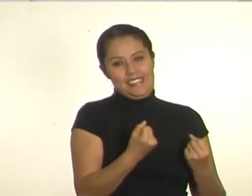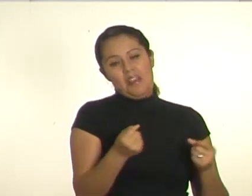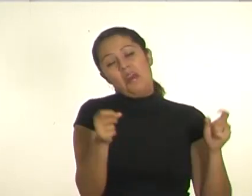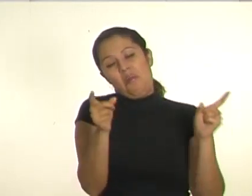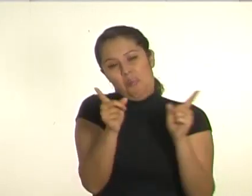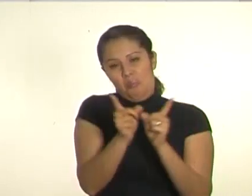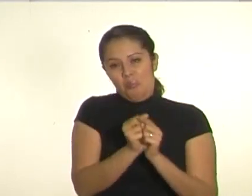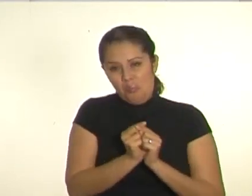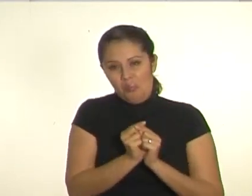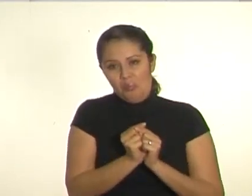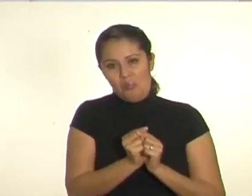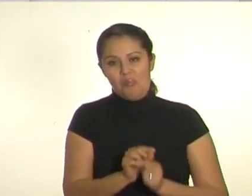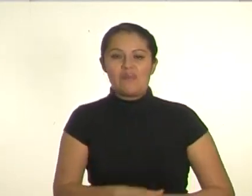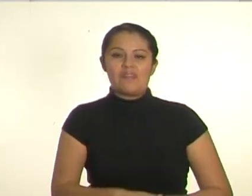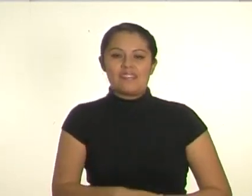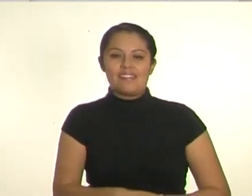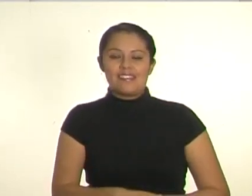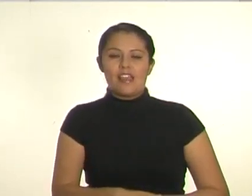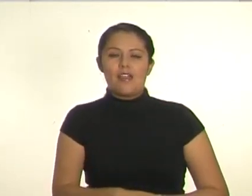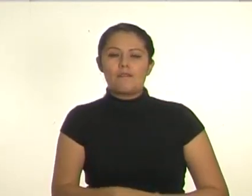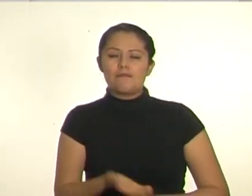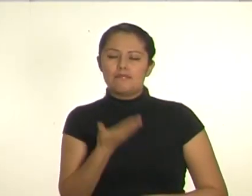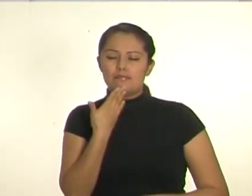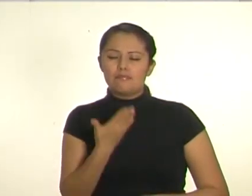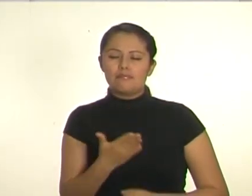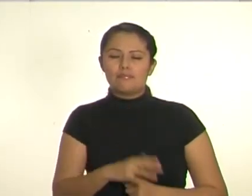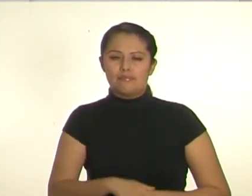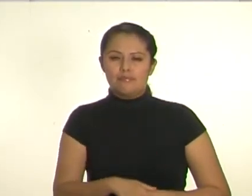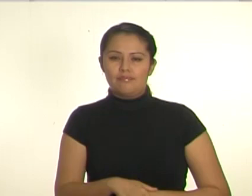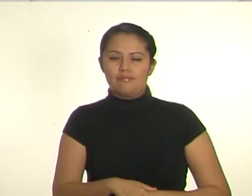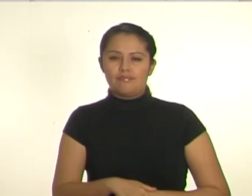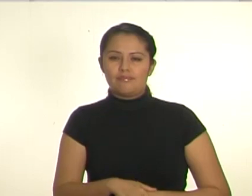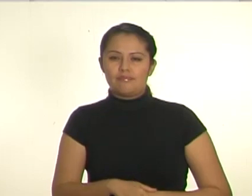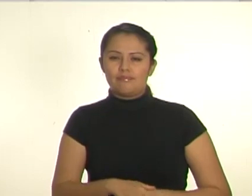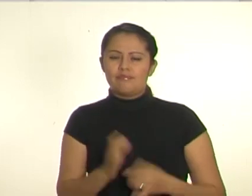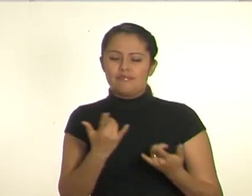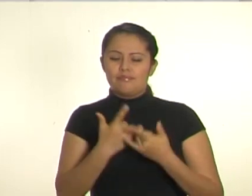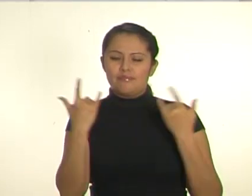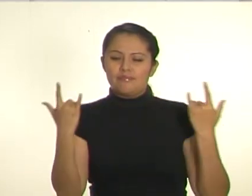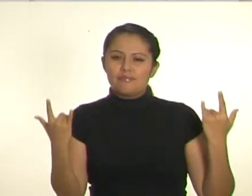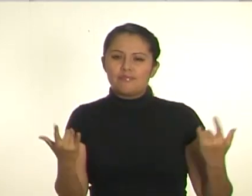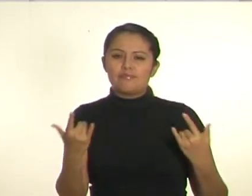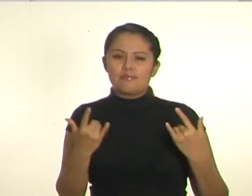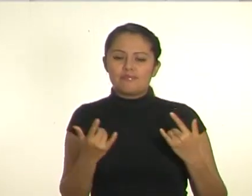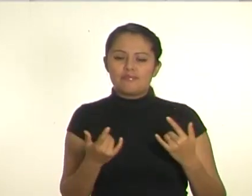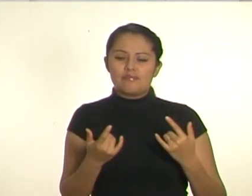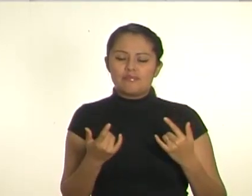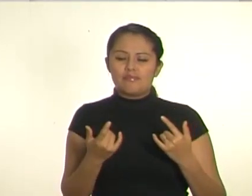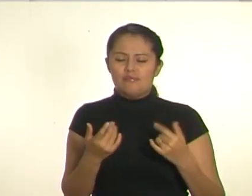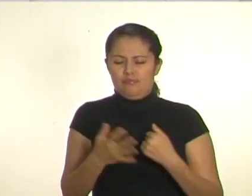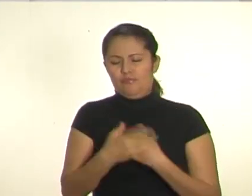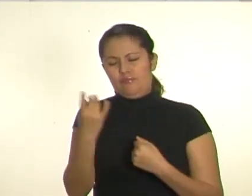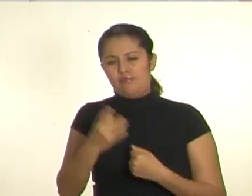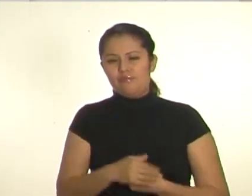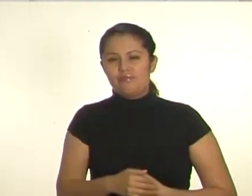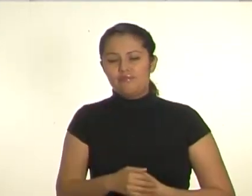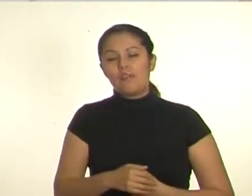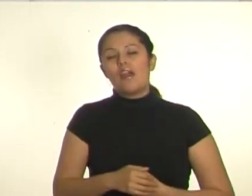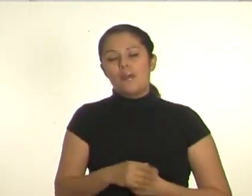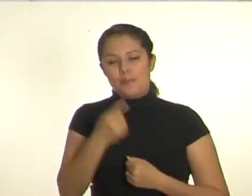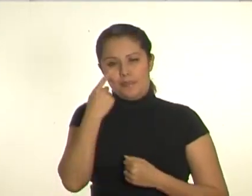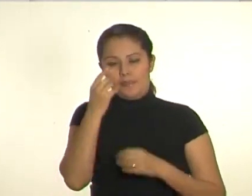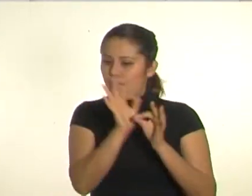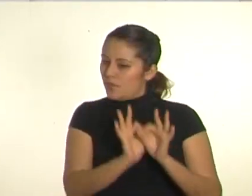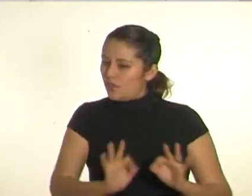acabado. Bien, ¿por qué les quise contar esta historia? Era muy importante